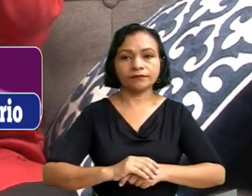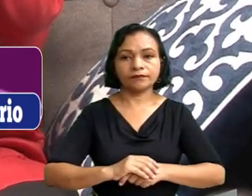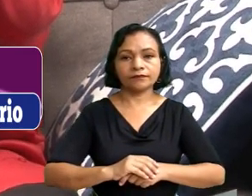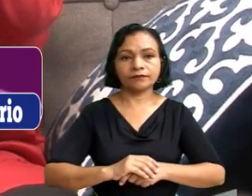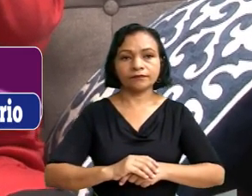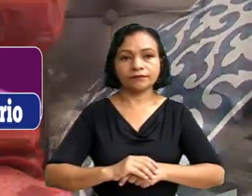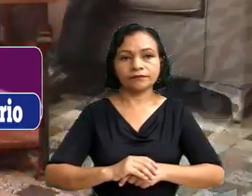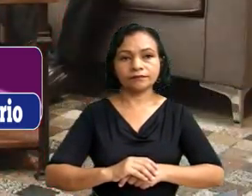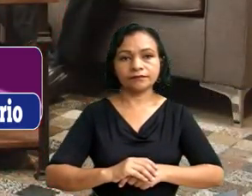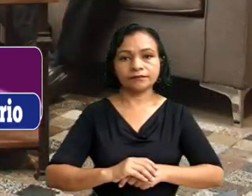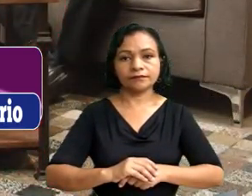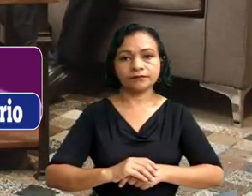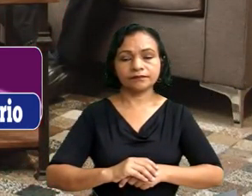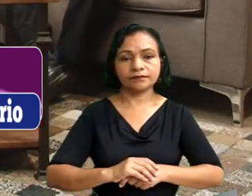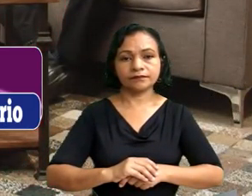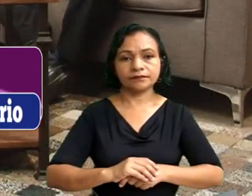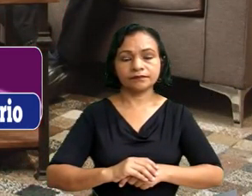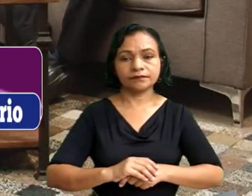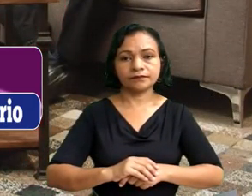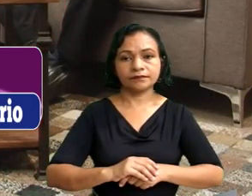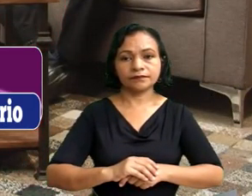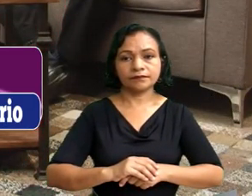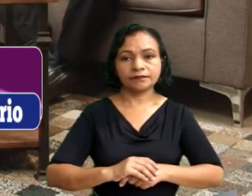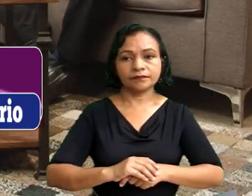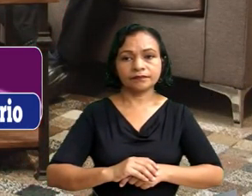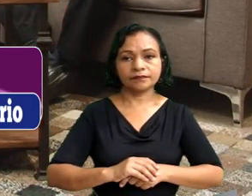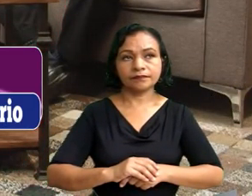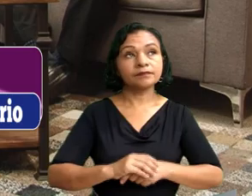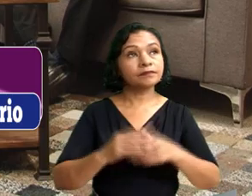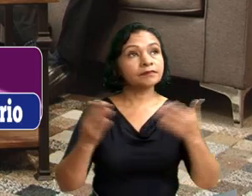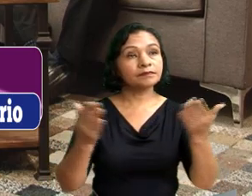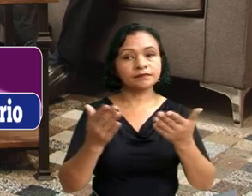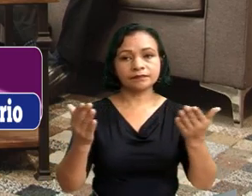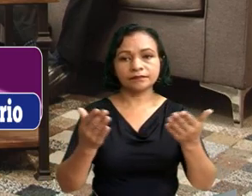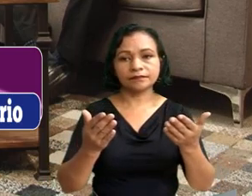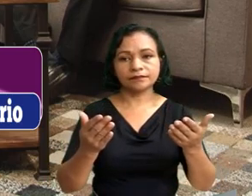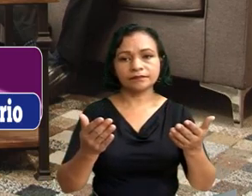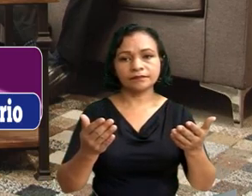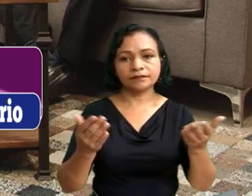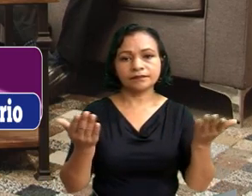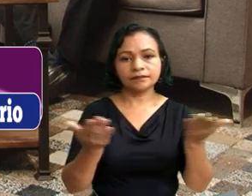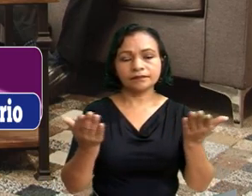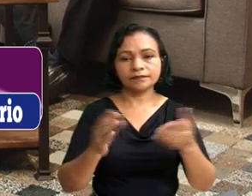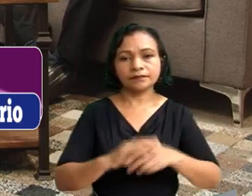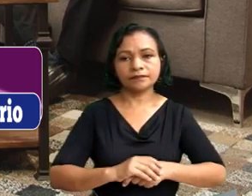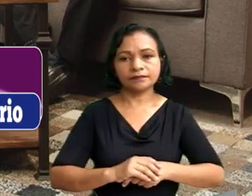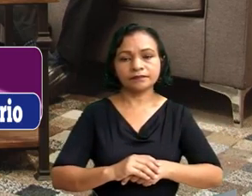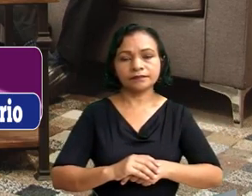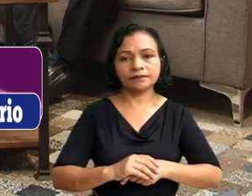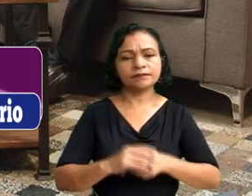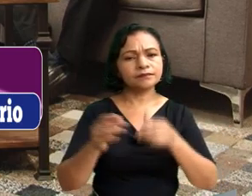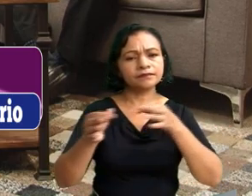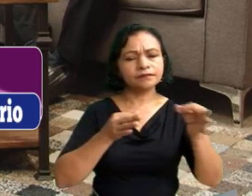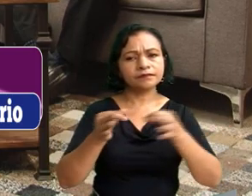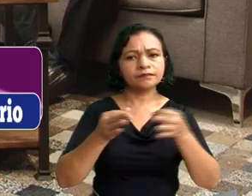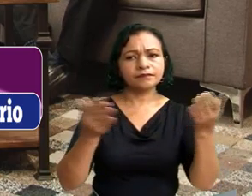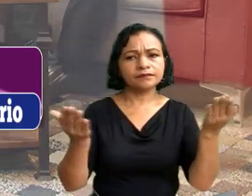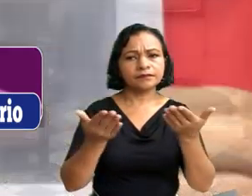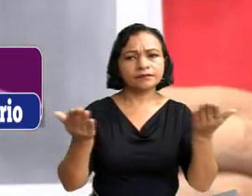por favor en pantalla y min esos tengan un poquito recto y nos explica de qué va